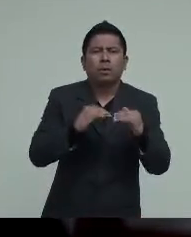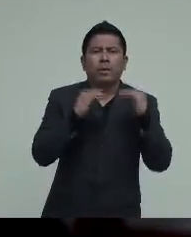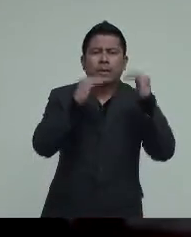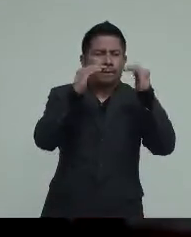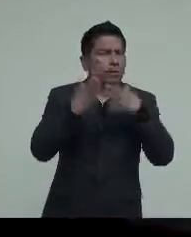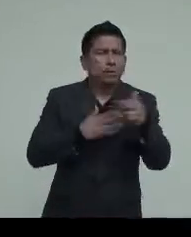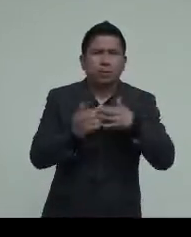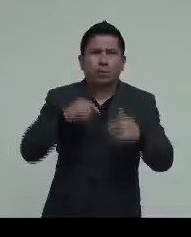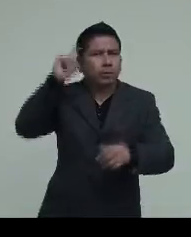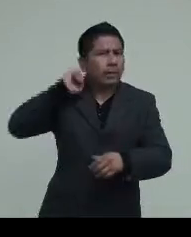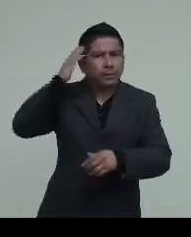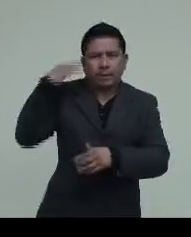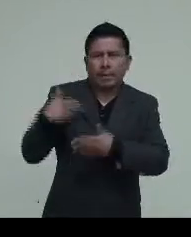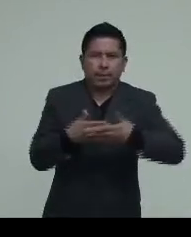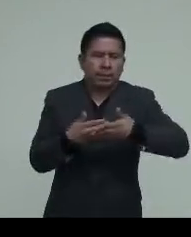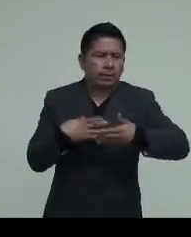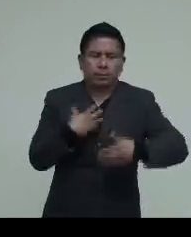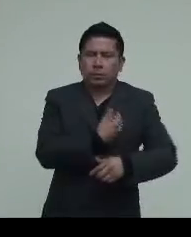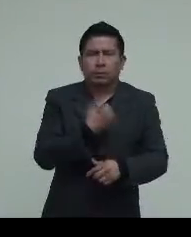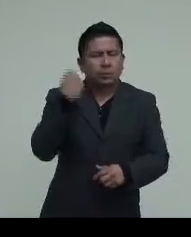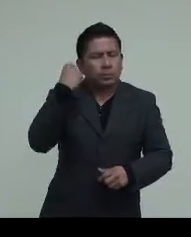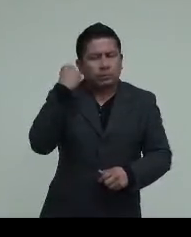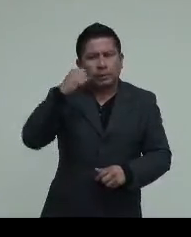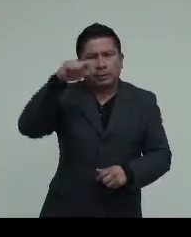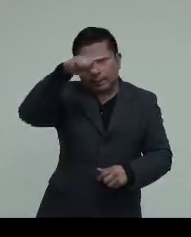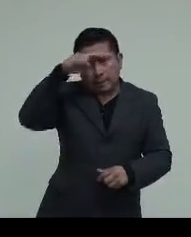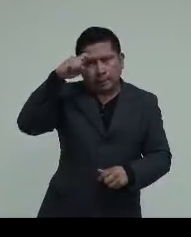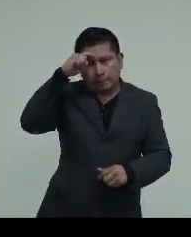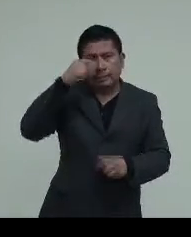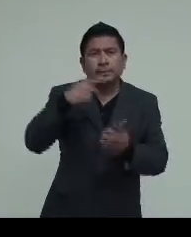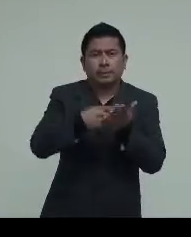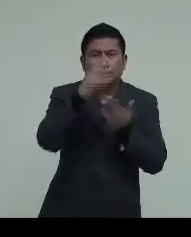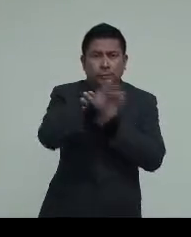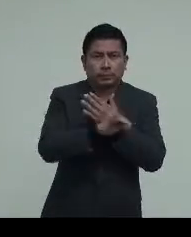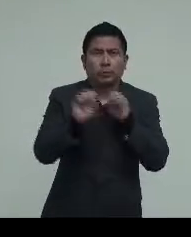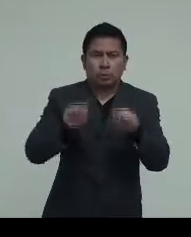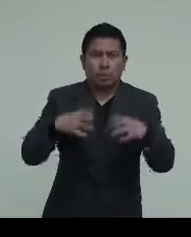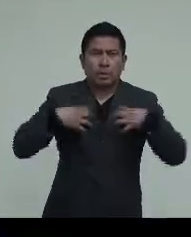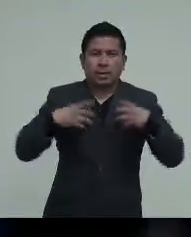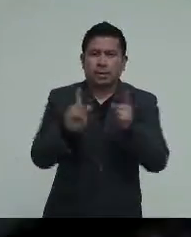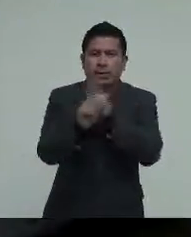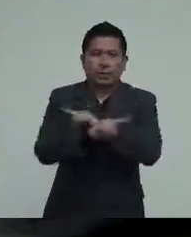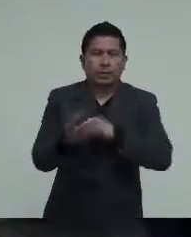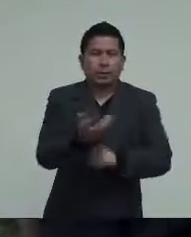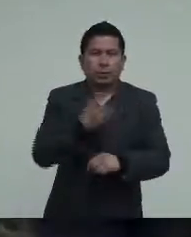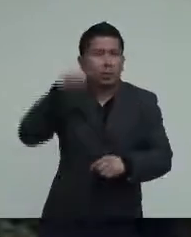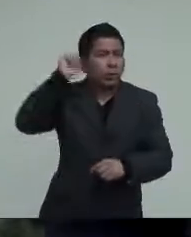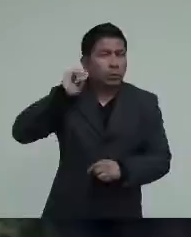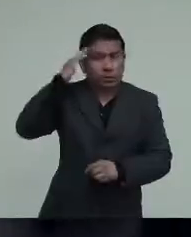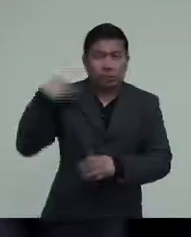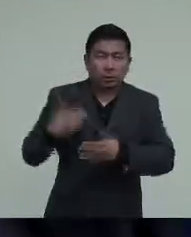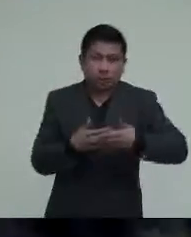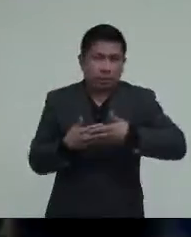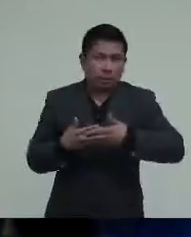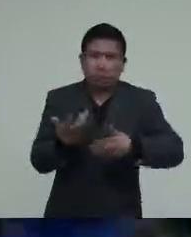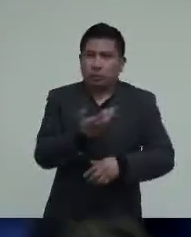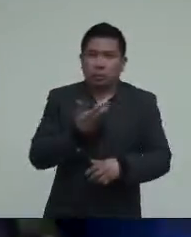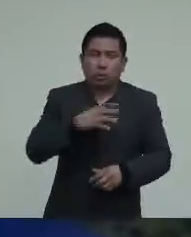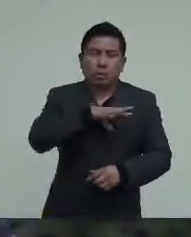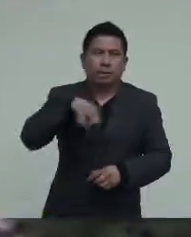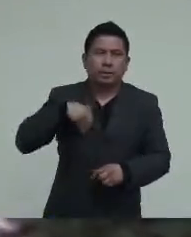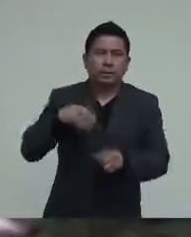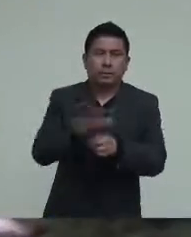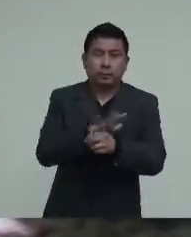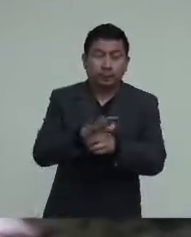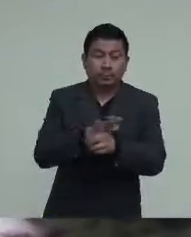hijos y nuestras hijas, lo vemos como un proyecto que puede ayudar a mejorar las condiciones de vida de nuestros hijos y nuestras hijas y de